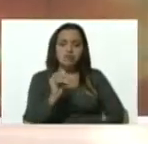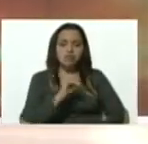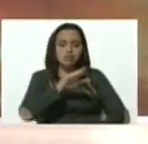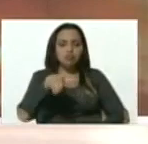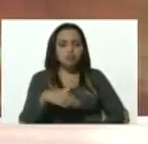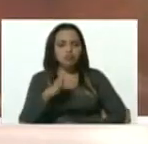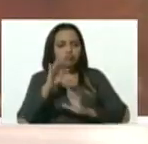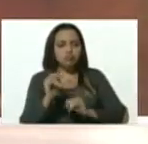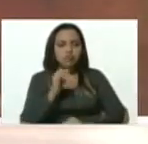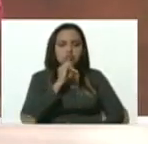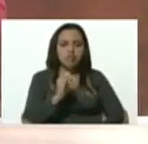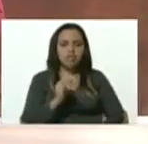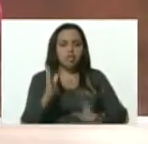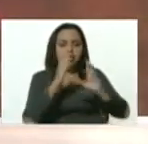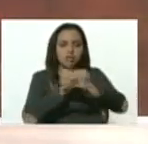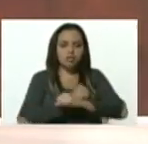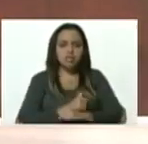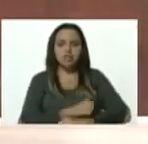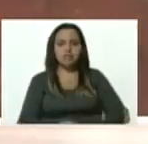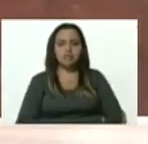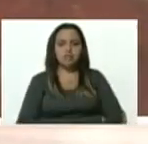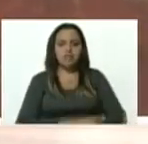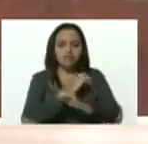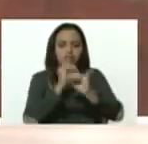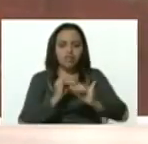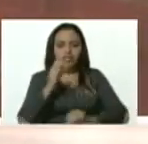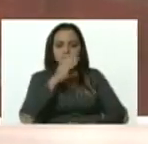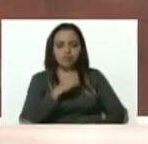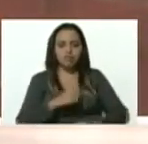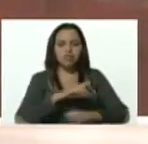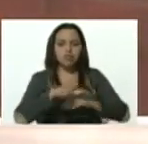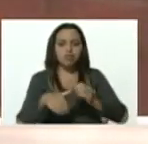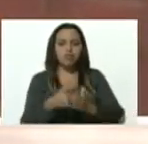nosotros despedimos la emisión estelar de la noticia. Feliz noche para todos. Gracias por acompañarnos.